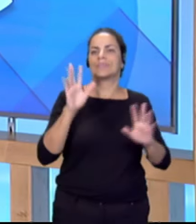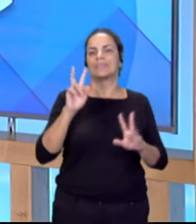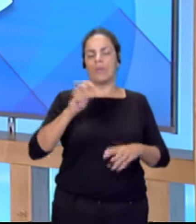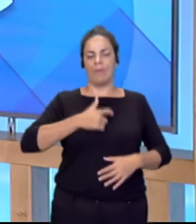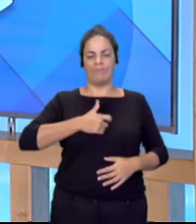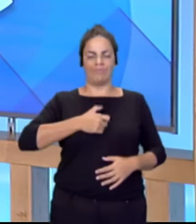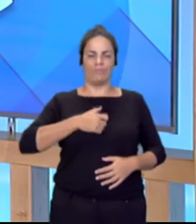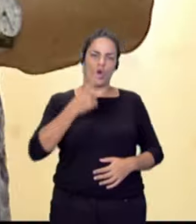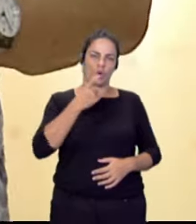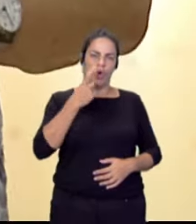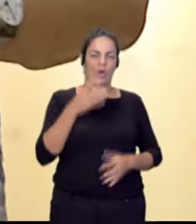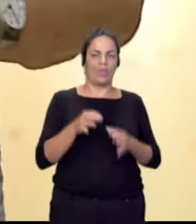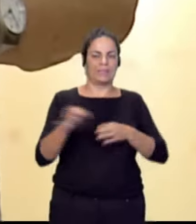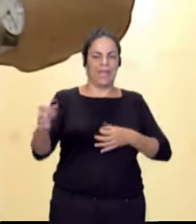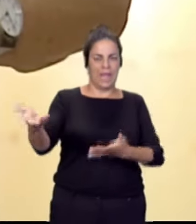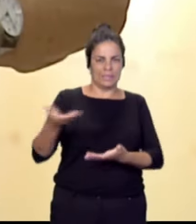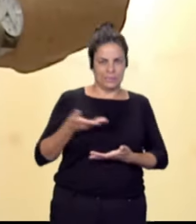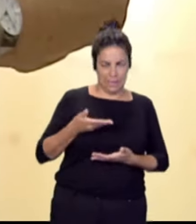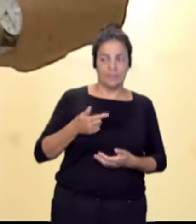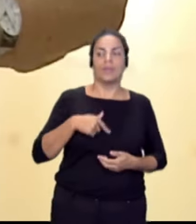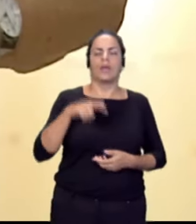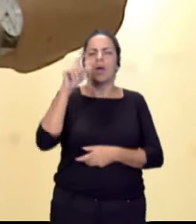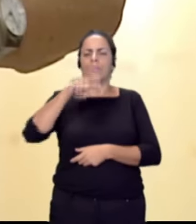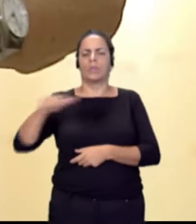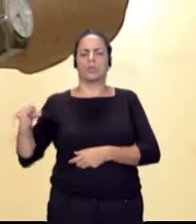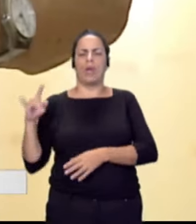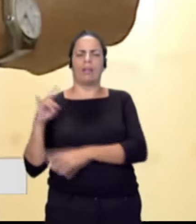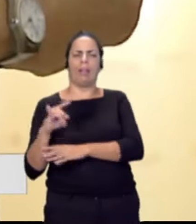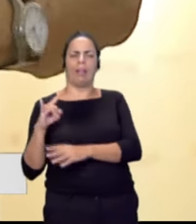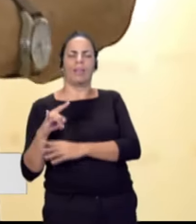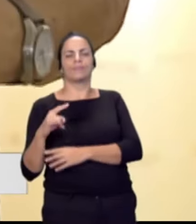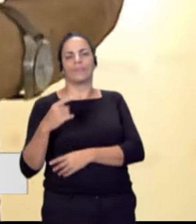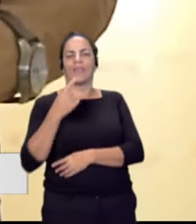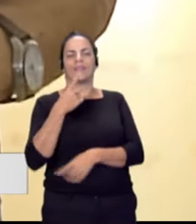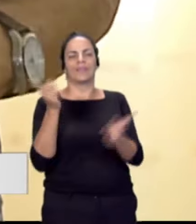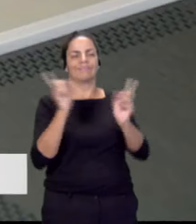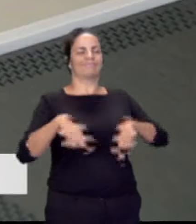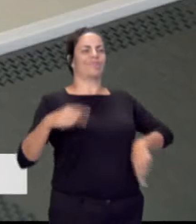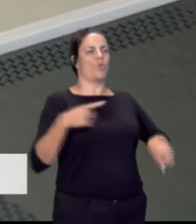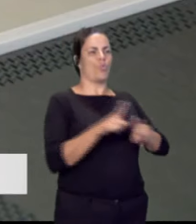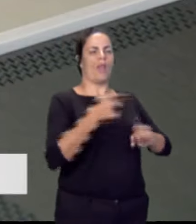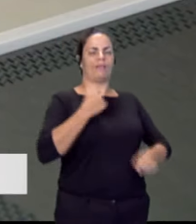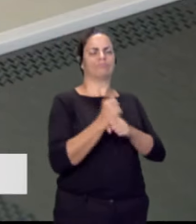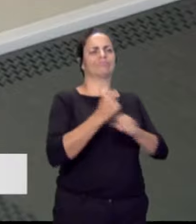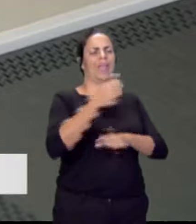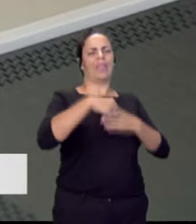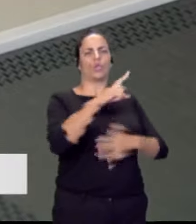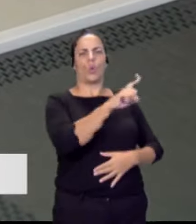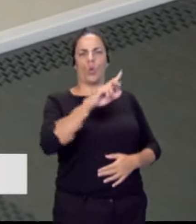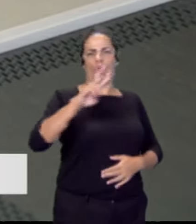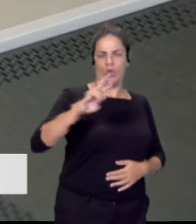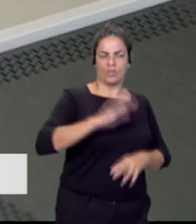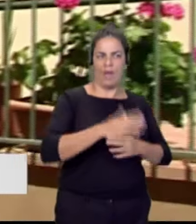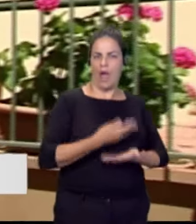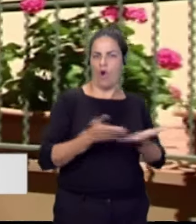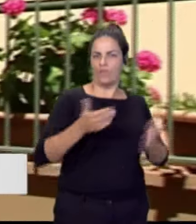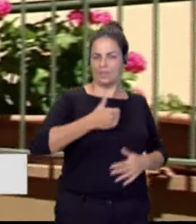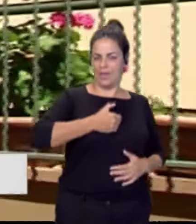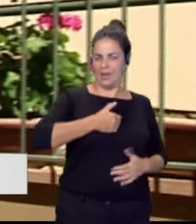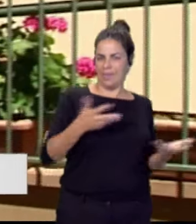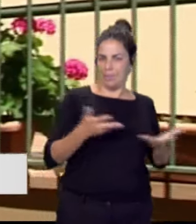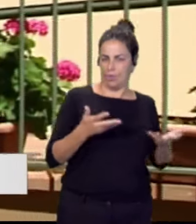rojo de teleasistencia. Estafadores se hacen pasar por trabajadores del 112 para ofrecer este dispositivo de emergencia